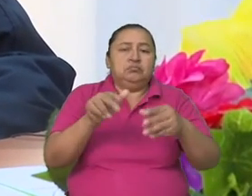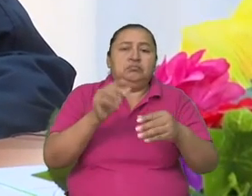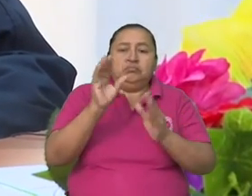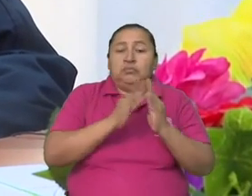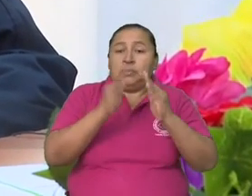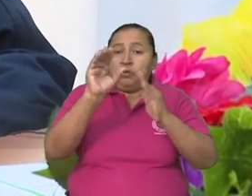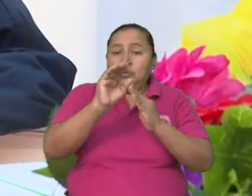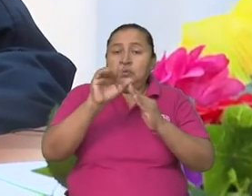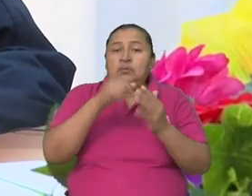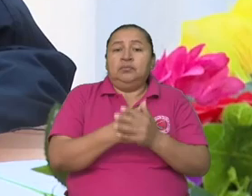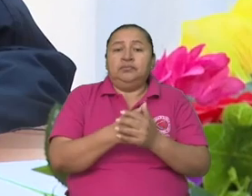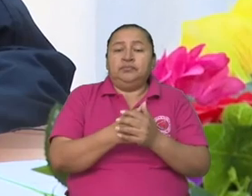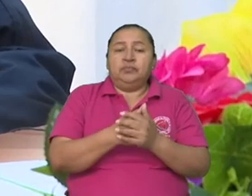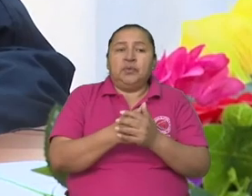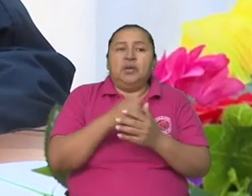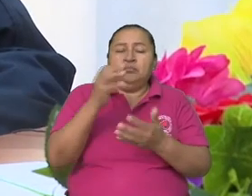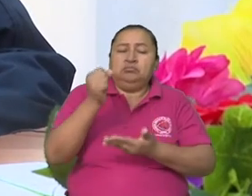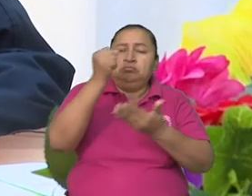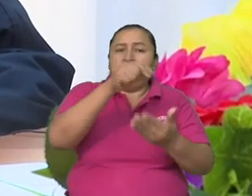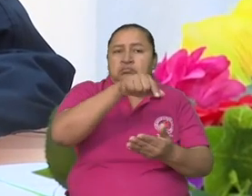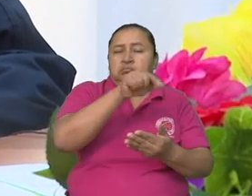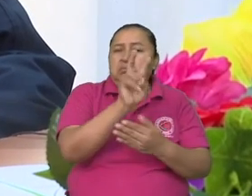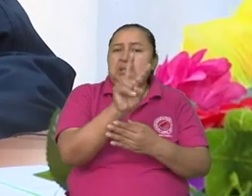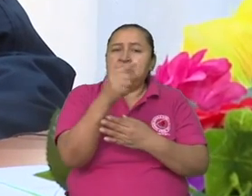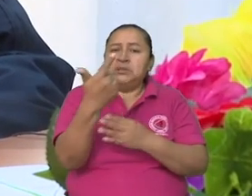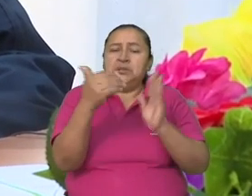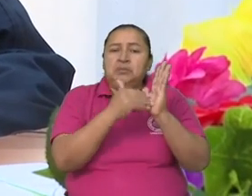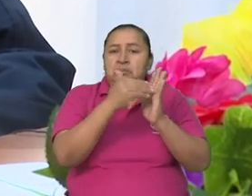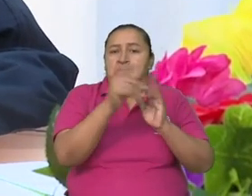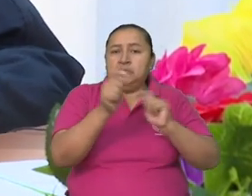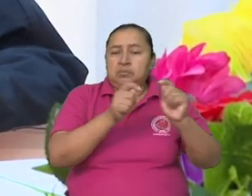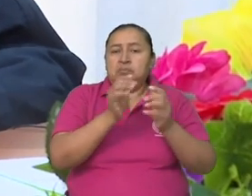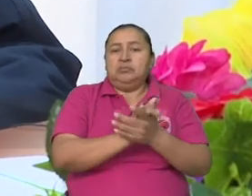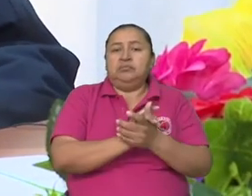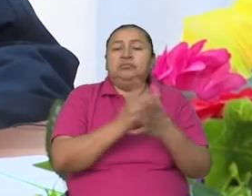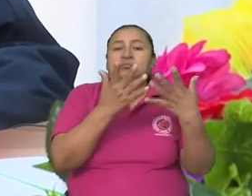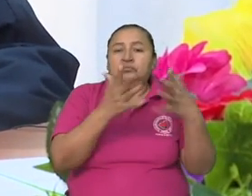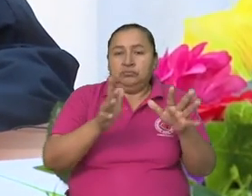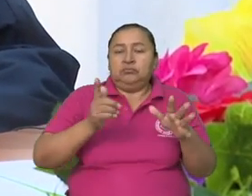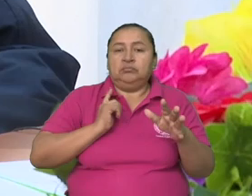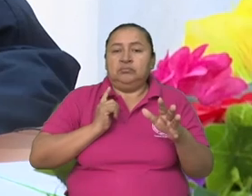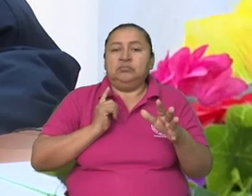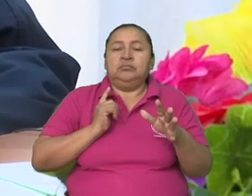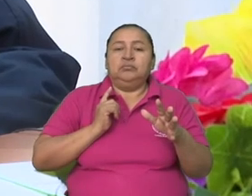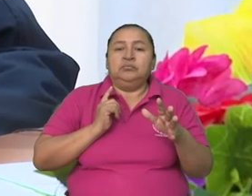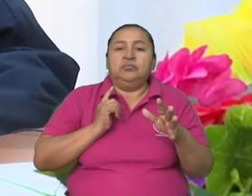Corinto. El monto que vamos a invertir ahí son 27 millones de dólares. Ya también tenemos